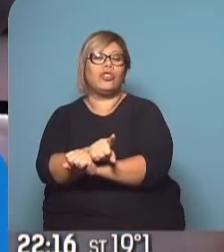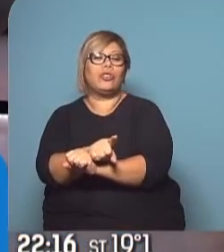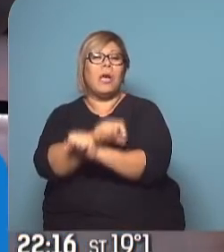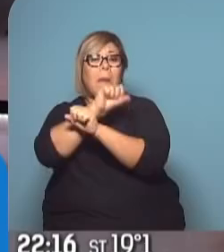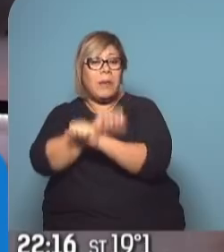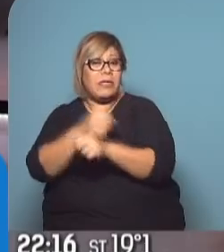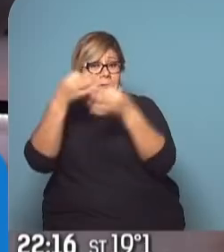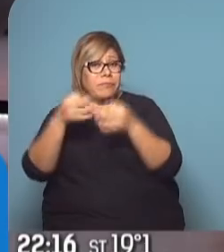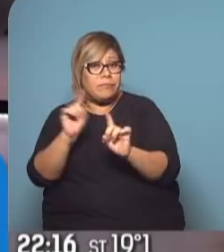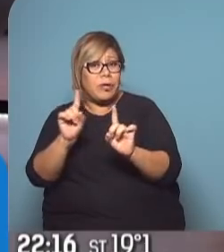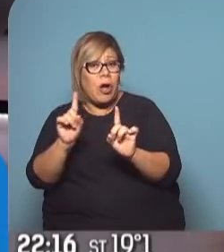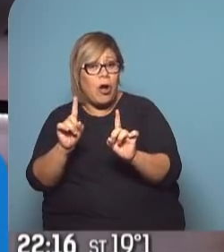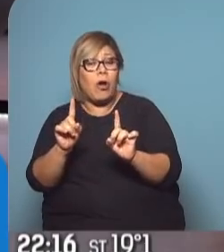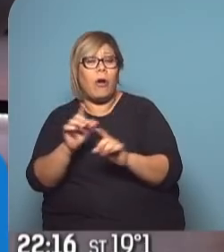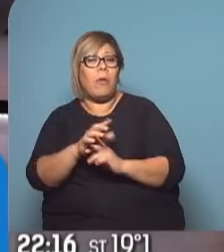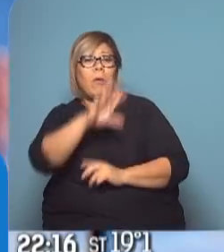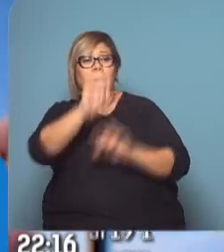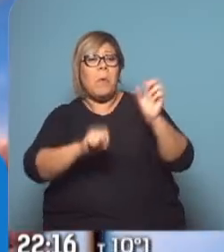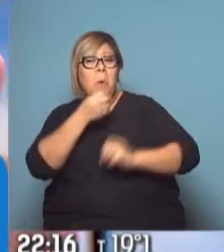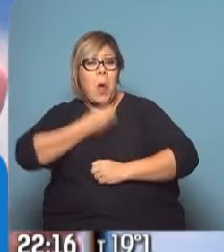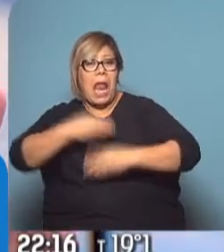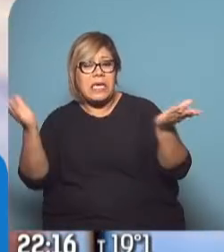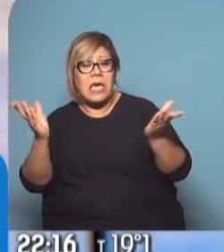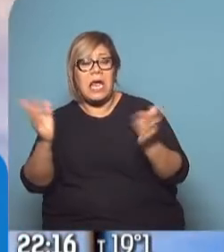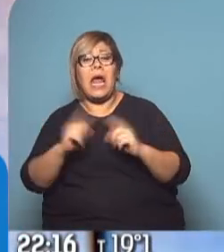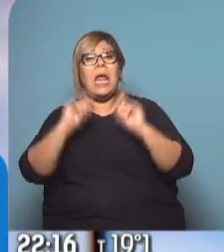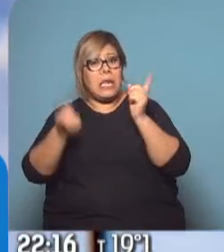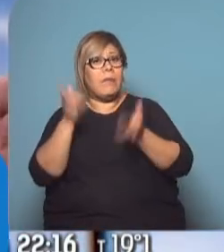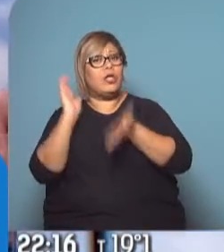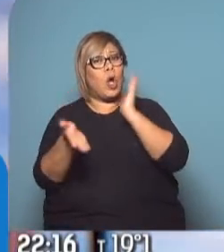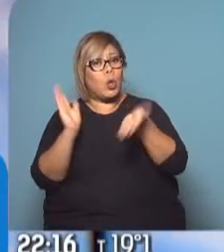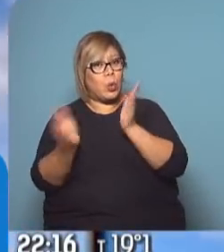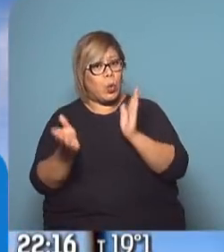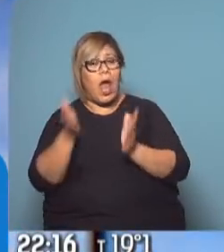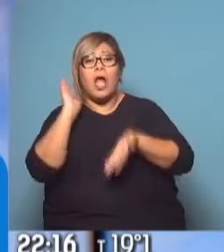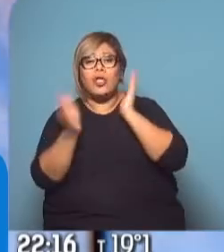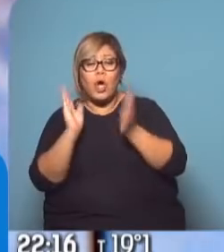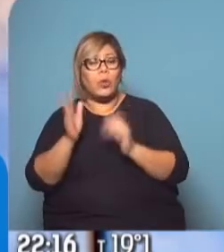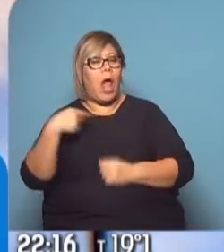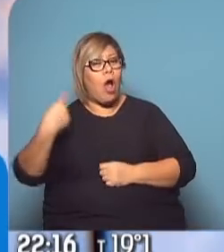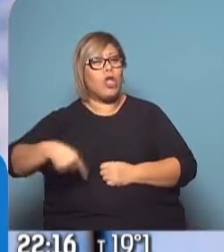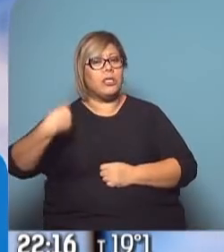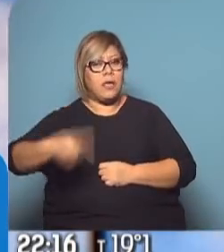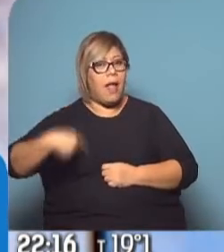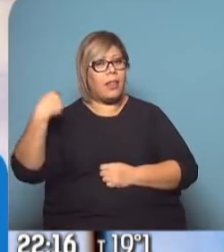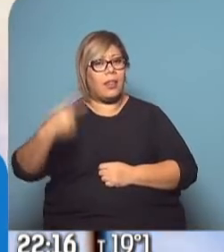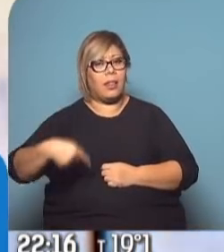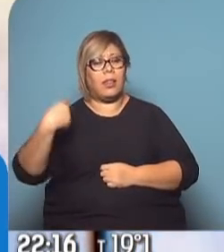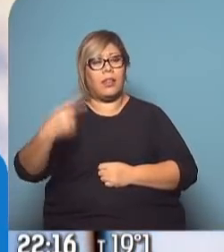grave, es la que la Corte Penal Internacional está mirando con sumo cuidado porque la tortura es sistemática, es constante y hay por lo